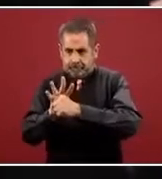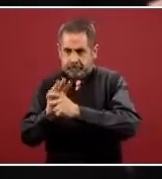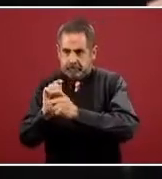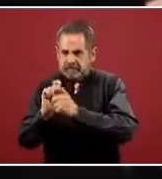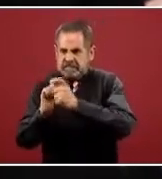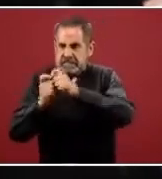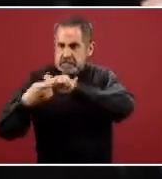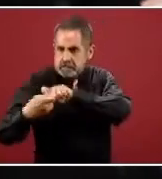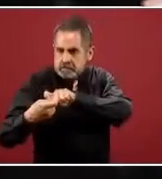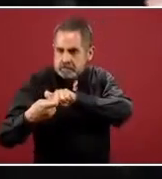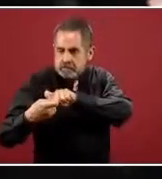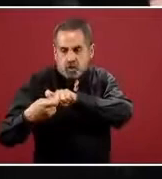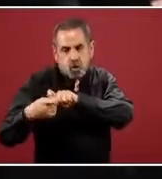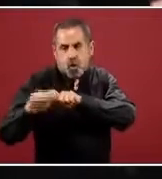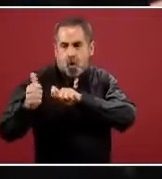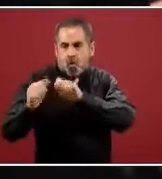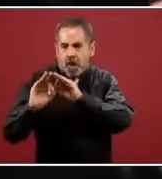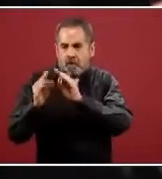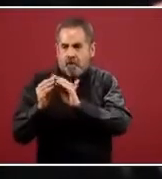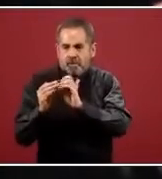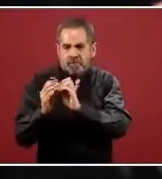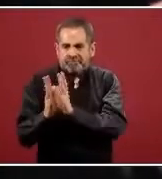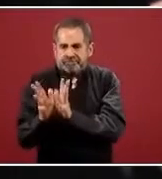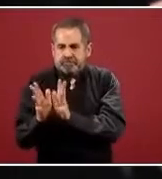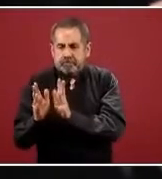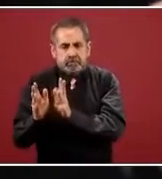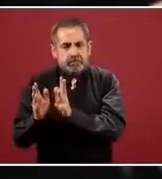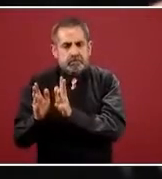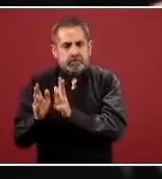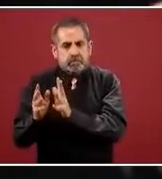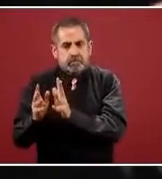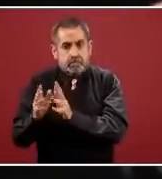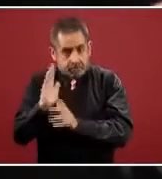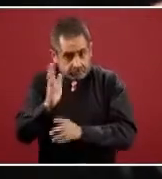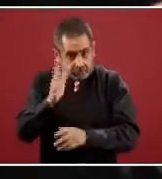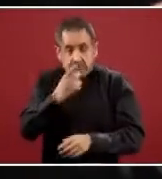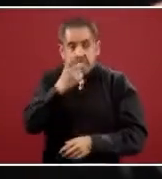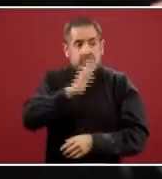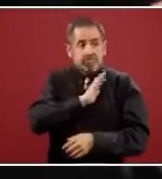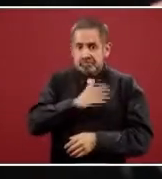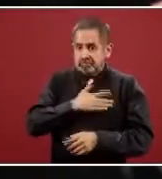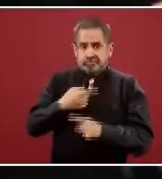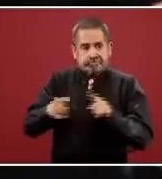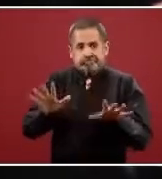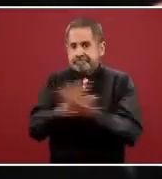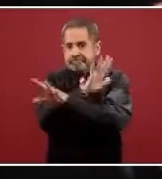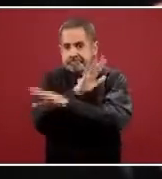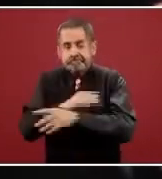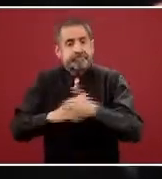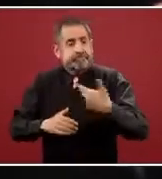España ya mutó, si nos pueden contestar. Y nada más, el cierre de fronteras